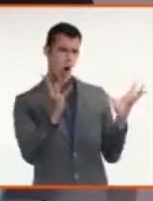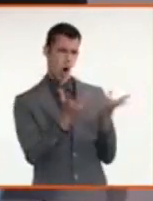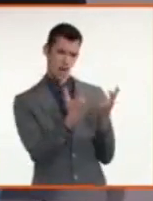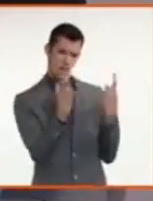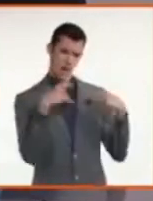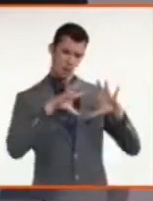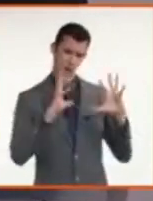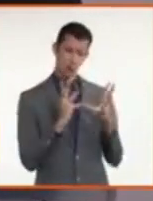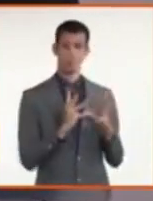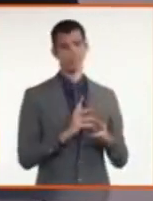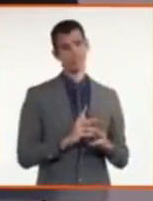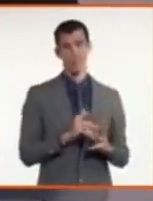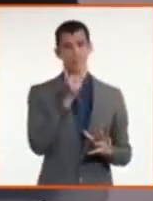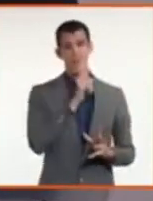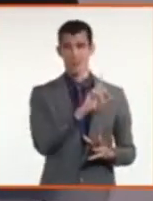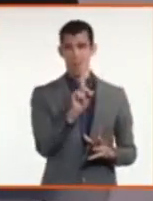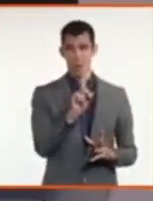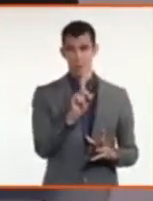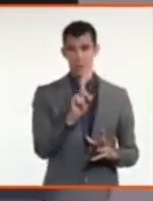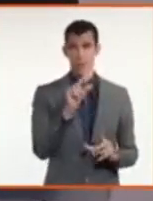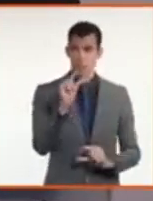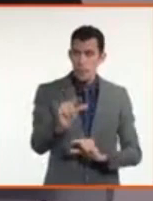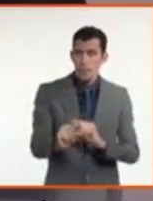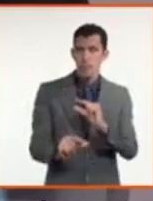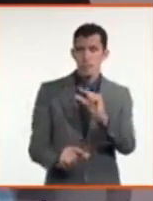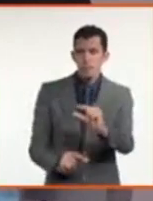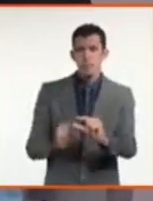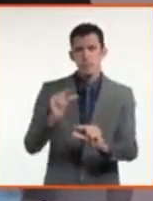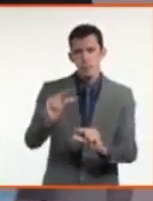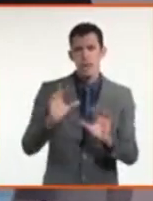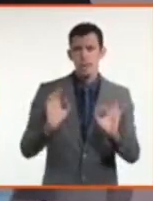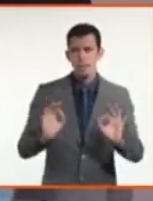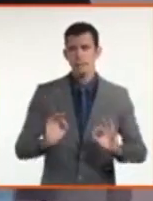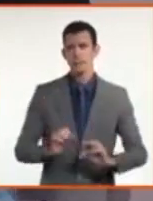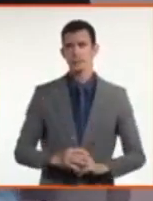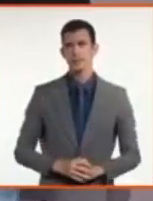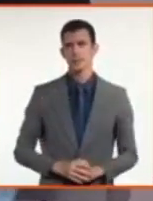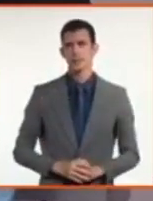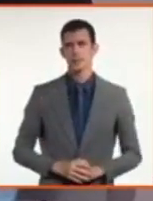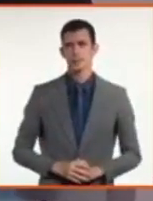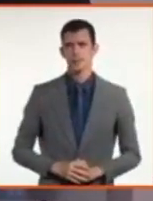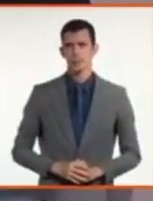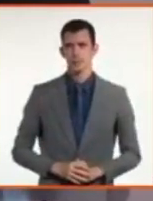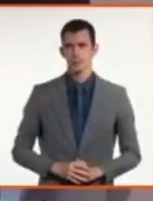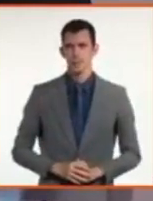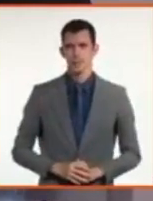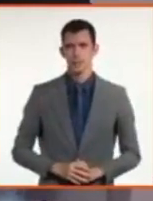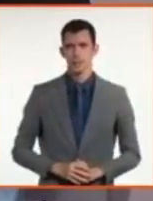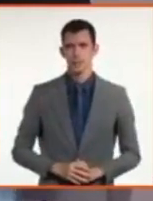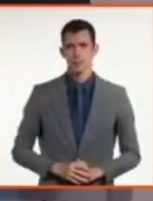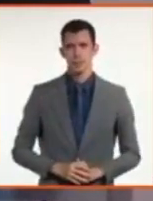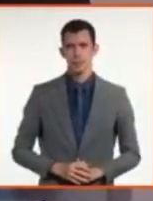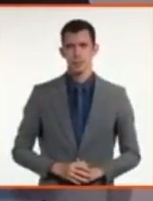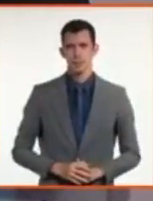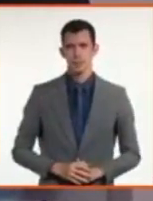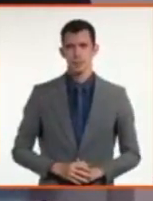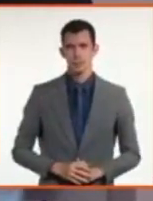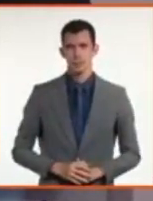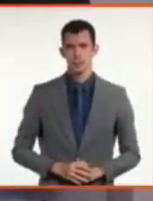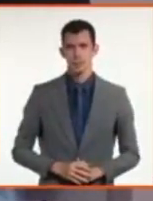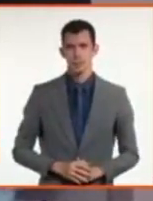pero un tipo de cambio mediante el cual el salario que reciben las personas sea la retribución proveniente del